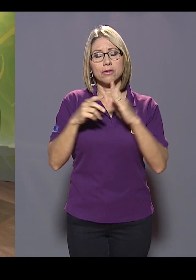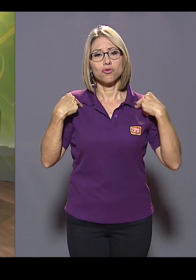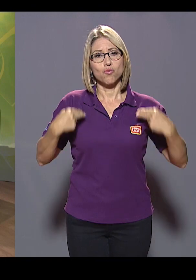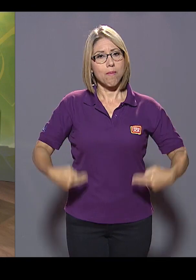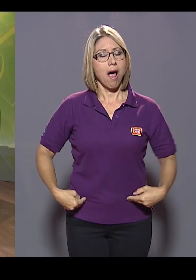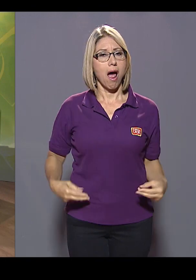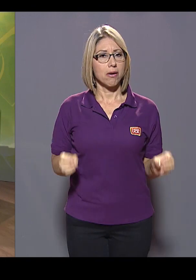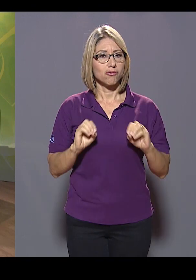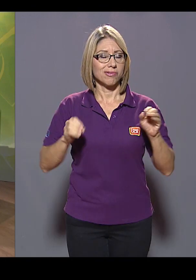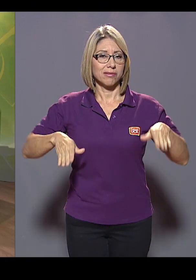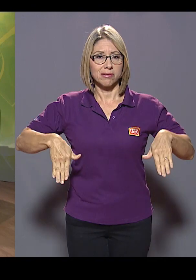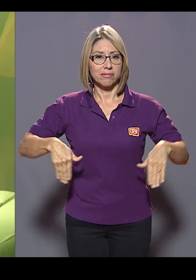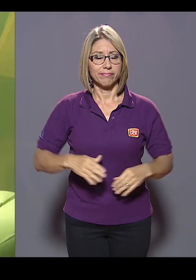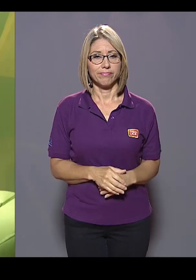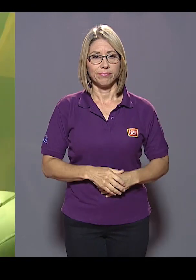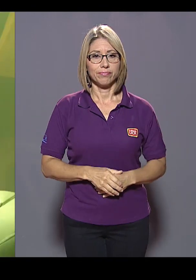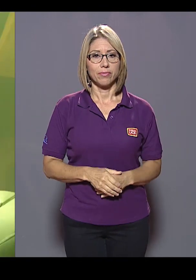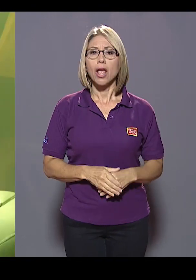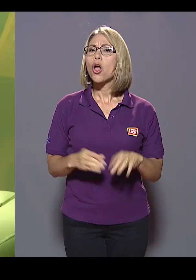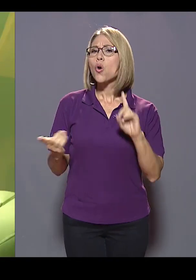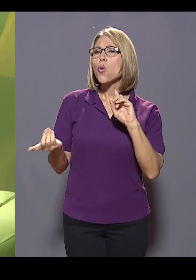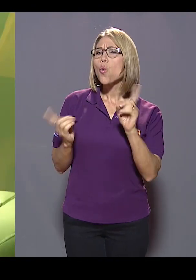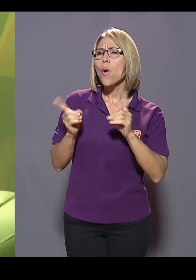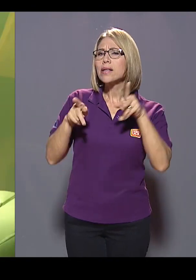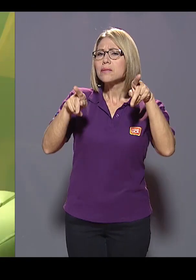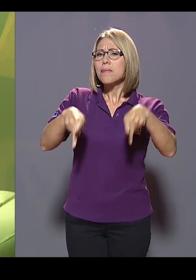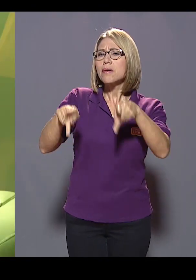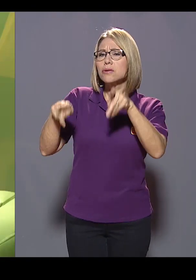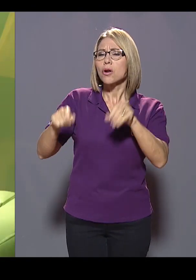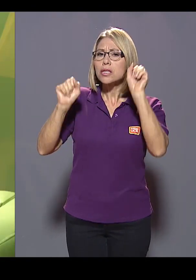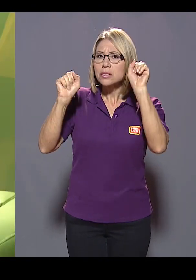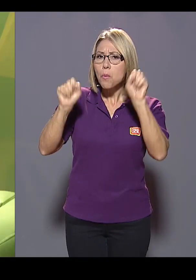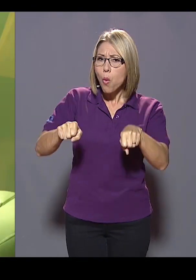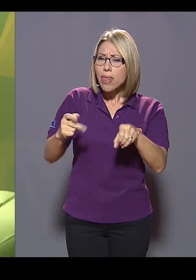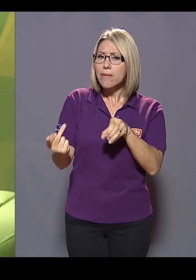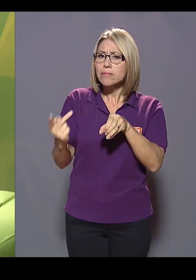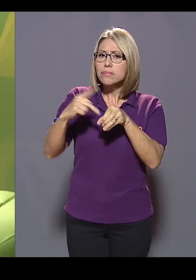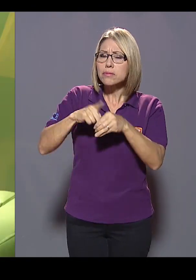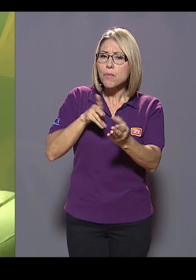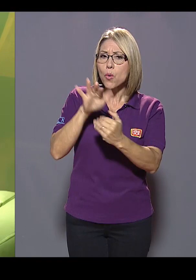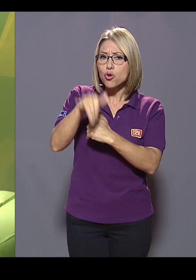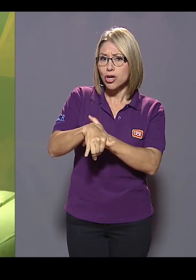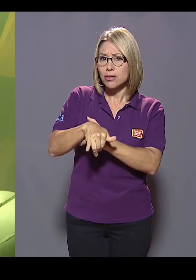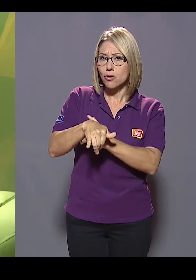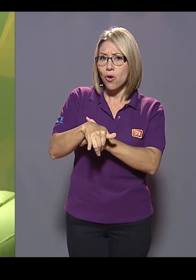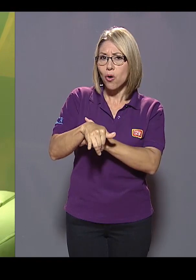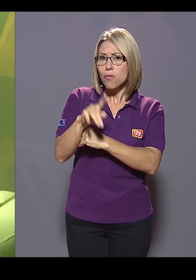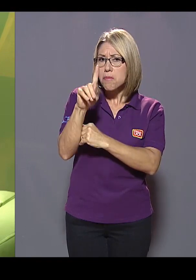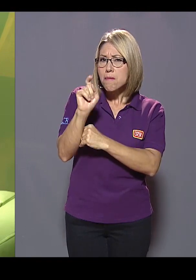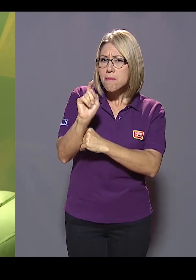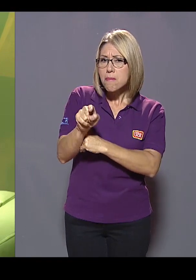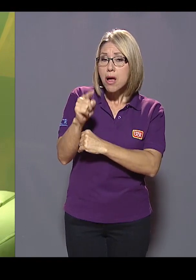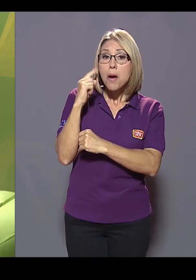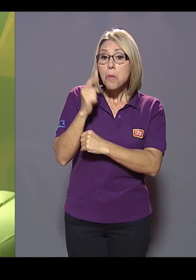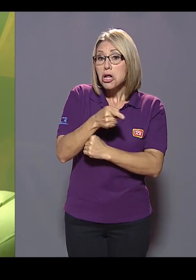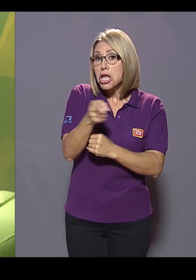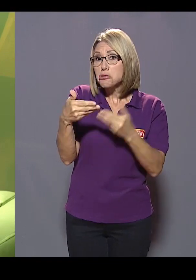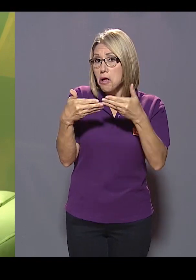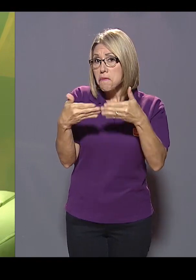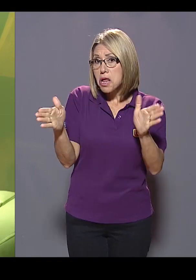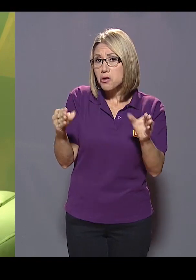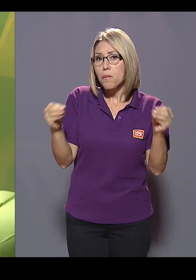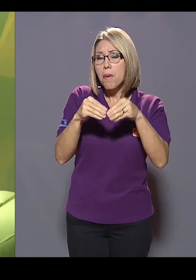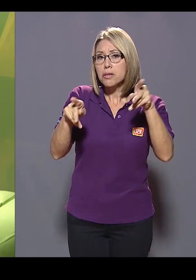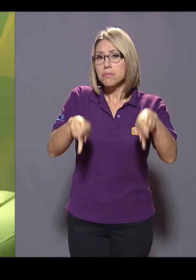de personas con discapacidad. ¿Y qué personas pueden participar de este proyecto, verdad? Porque está abierto a que más personas con discapacidad lo